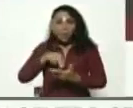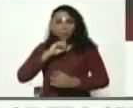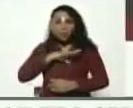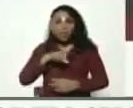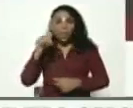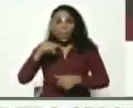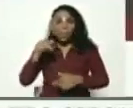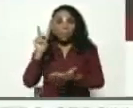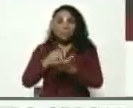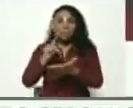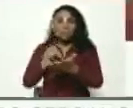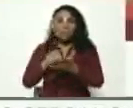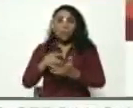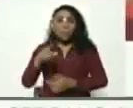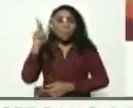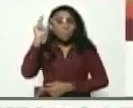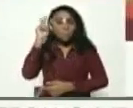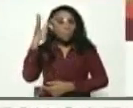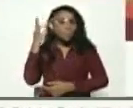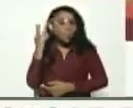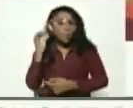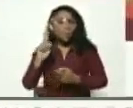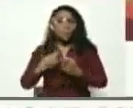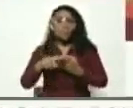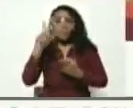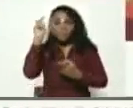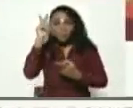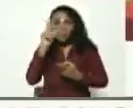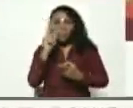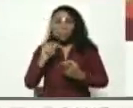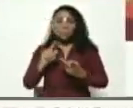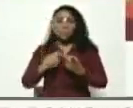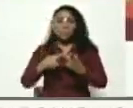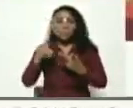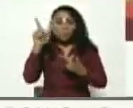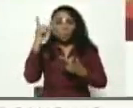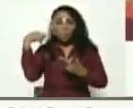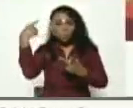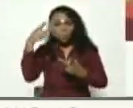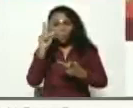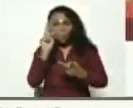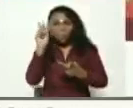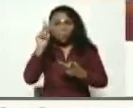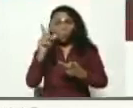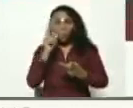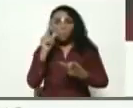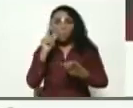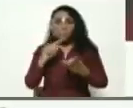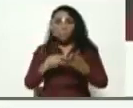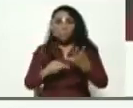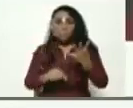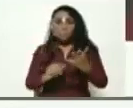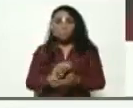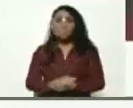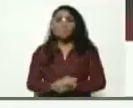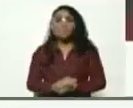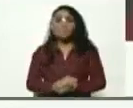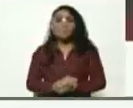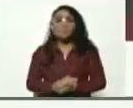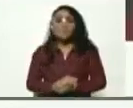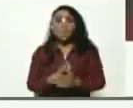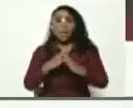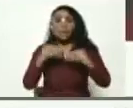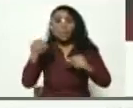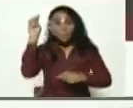la profesora Iraida Vargas, el profesor Mario Sanoja, el profesor Pedro Calcella Álvarez, el profesor Omar Hurtado y el profesor Manuel Carrero, a todas las